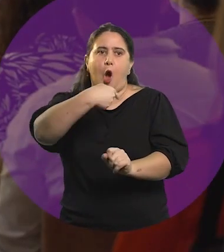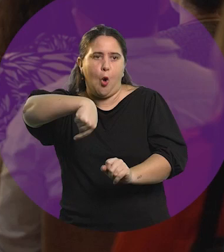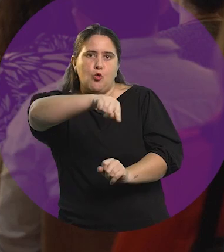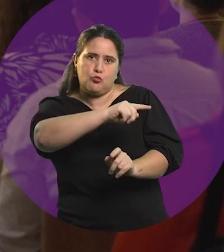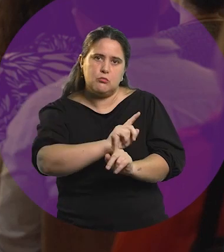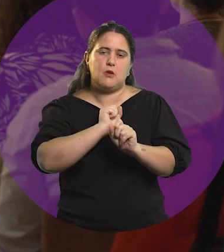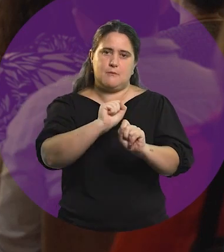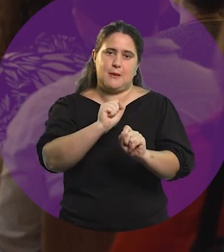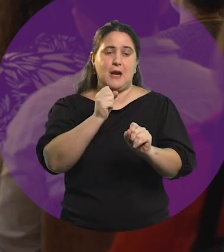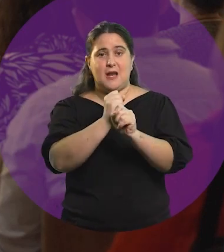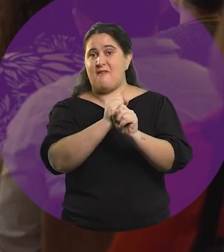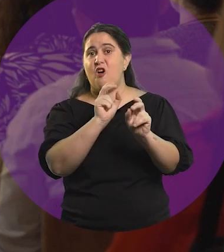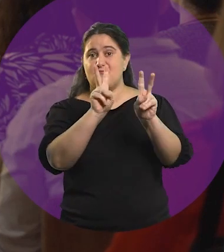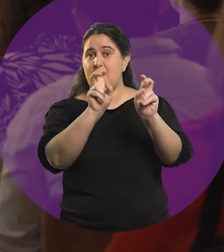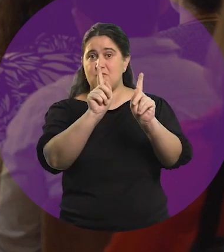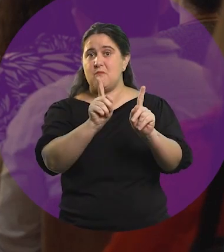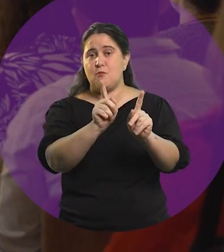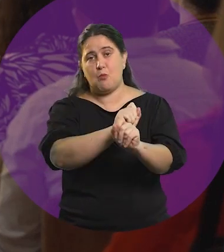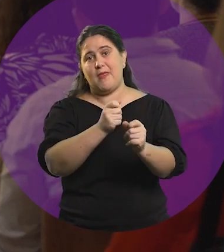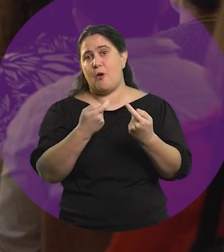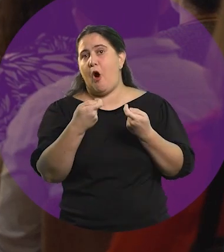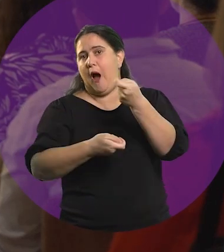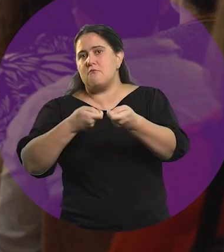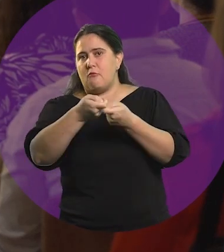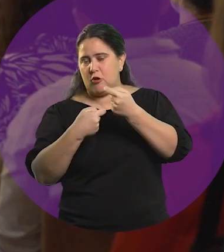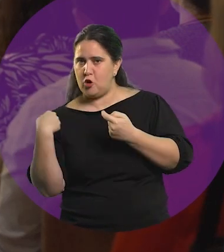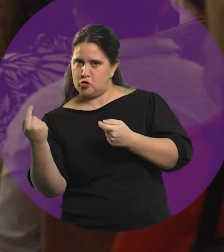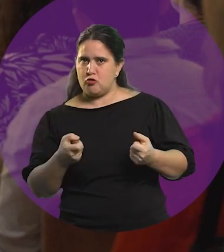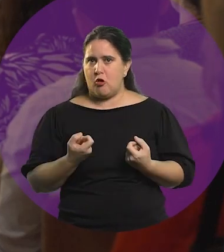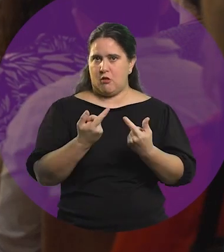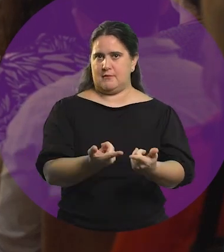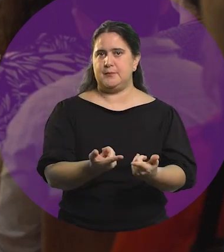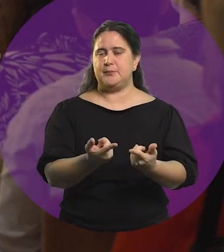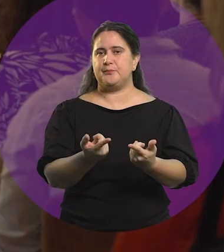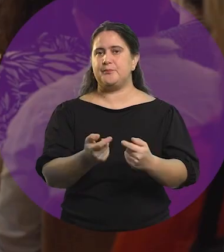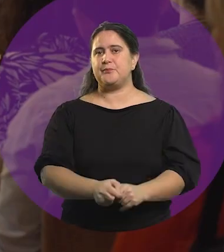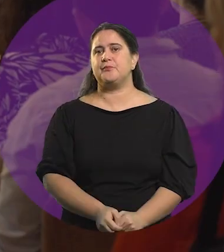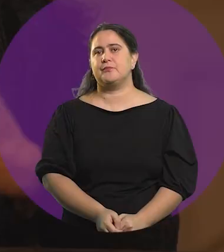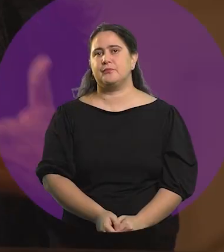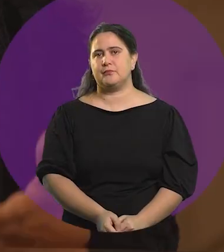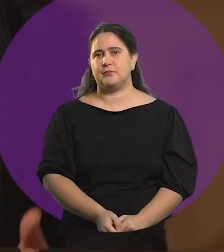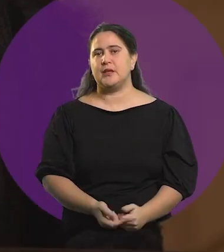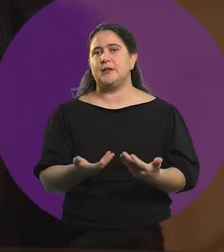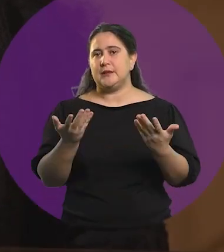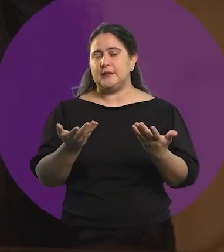otras instituciones que están trabajando en lo mismo, entonces pensamos que puede ser un aporte que generamos en ese sentido.